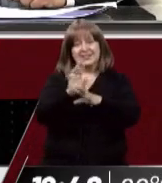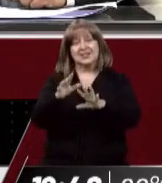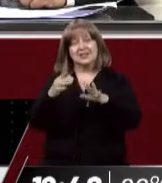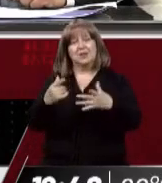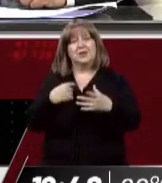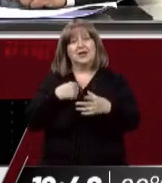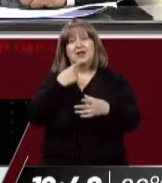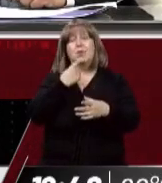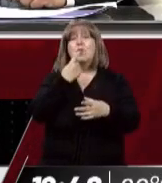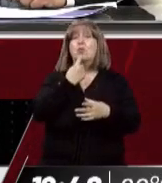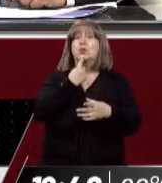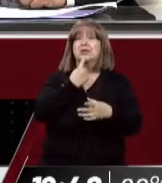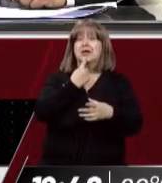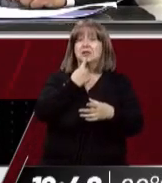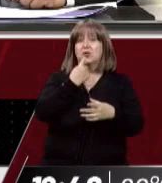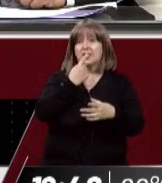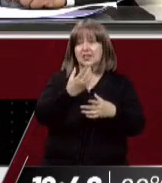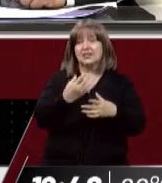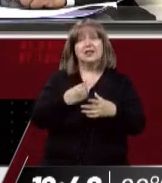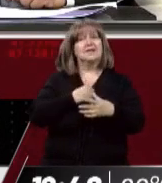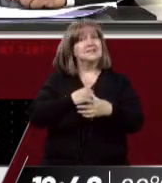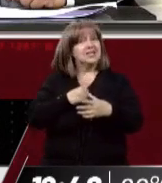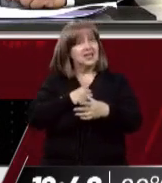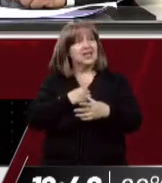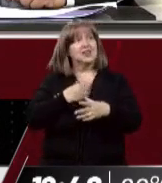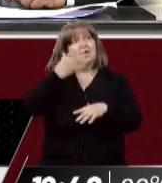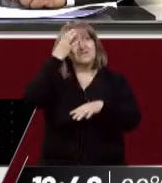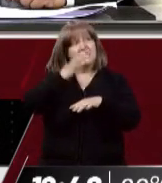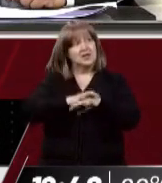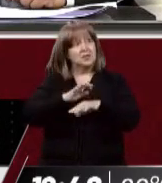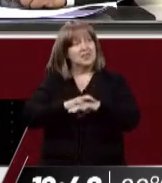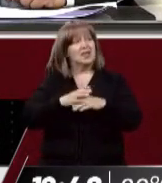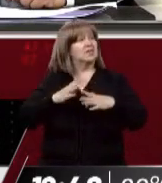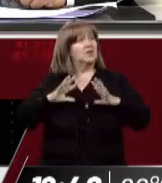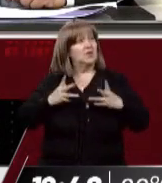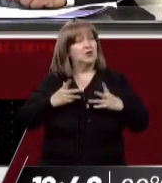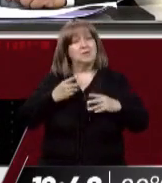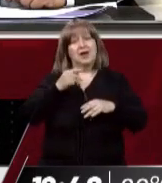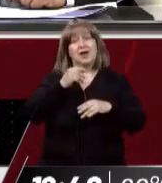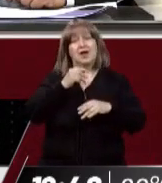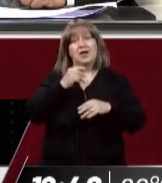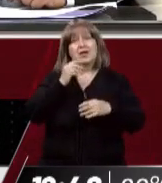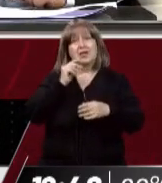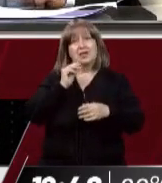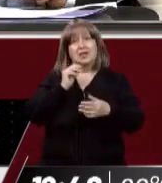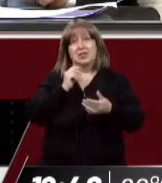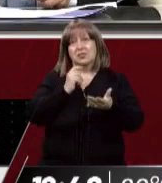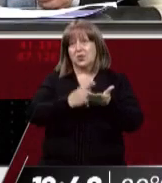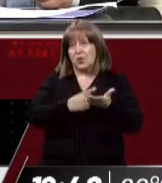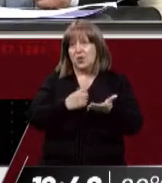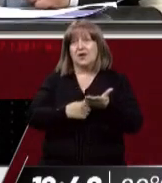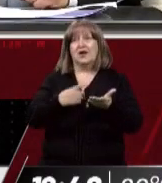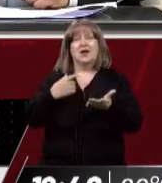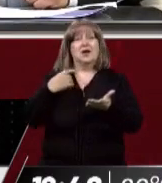lo que él decía, ser, ponerle nombre, ¿no? A lo que padece en esta enfermedad, esta adicción. Y también escuchar que se puede salir de esto y tener una